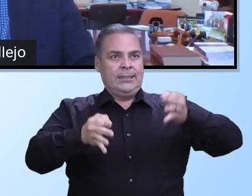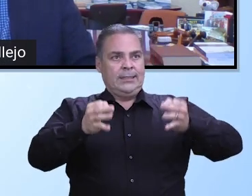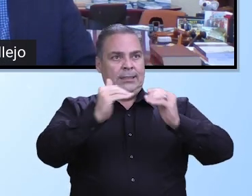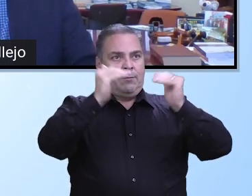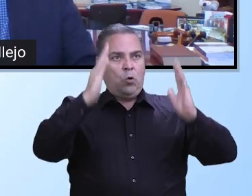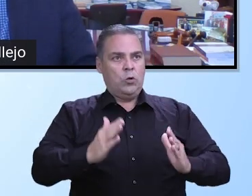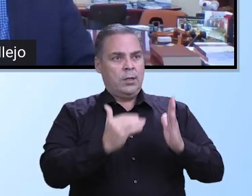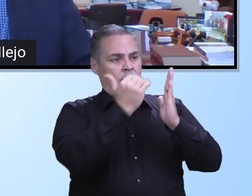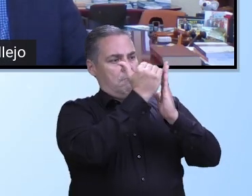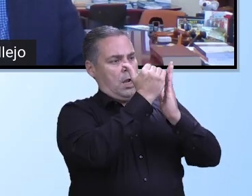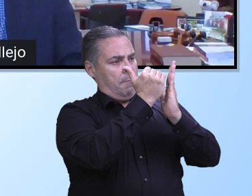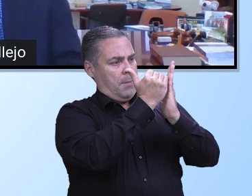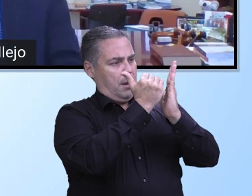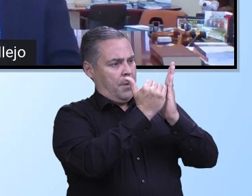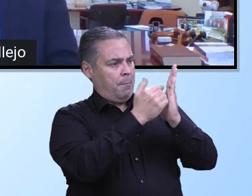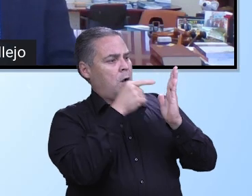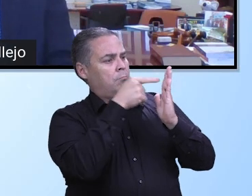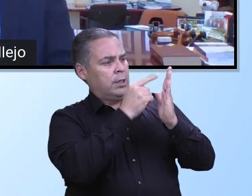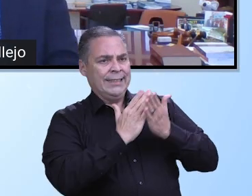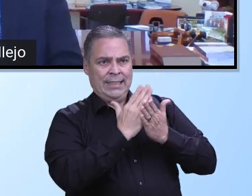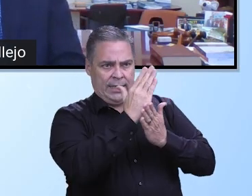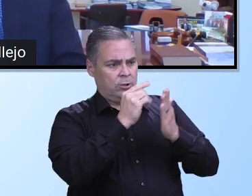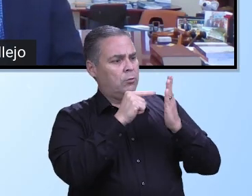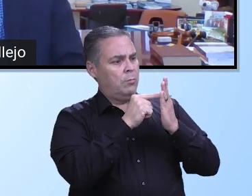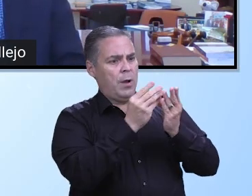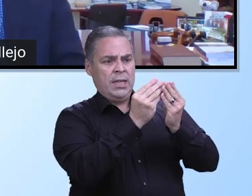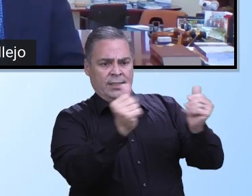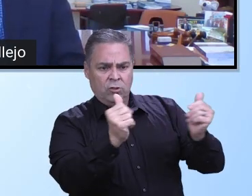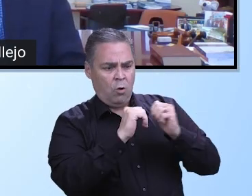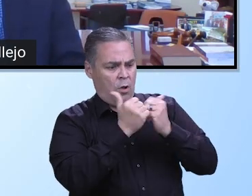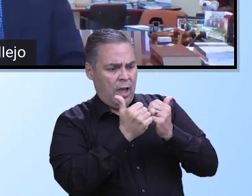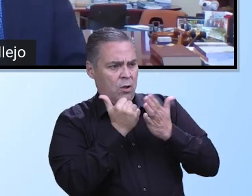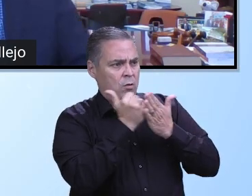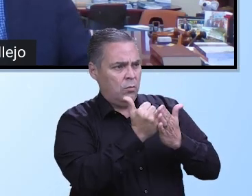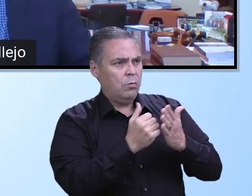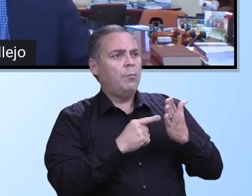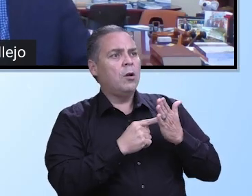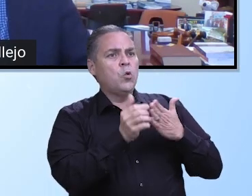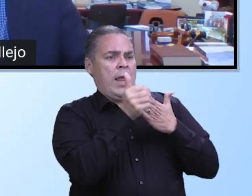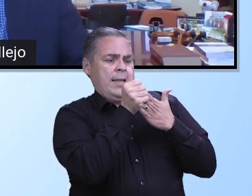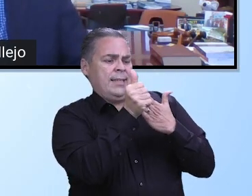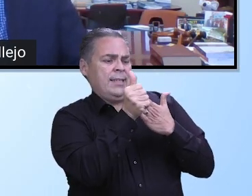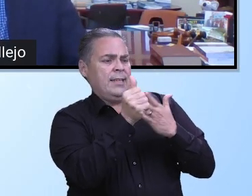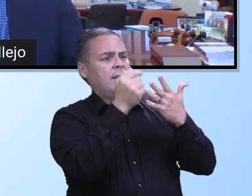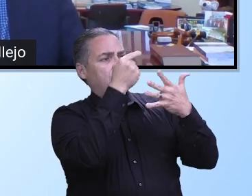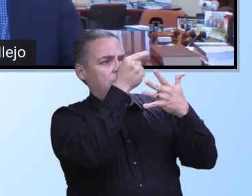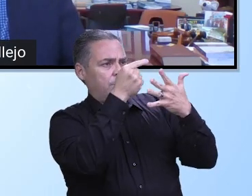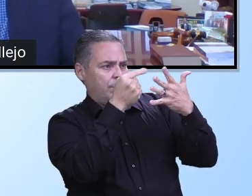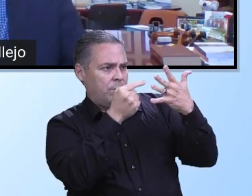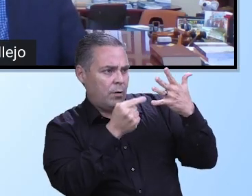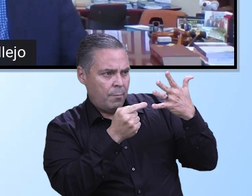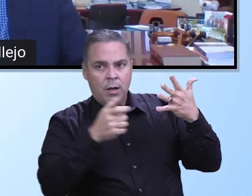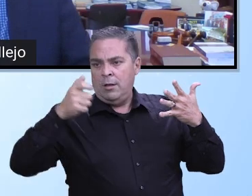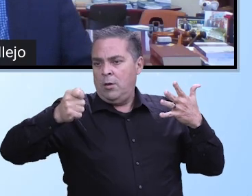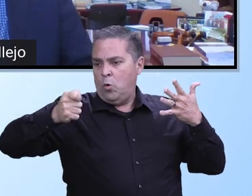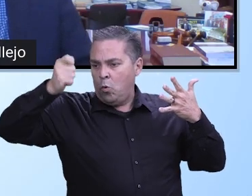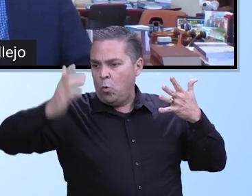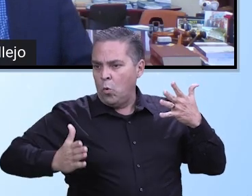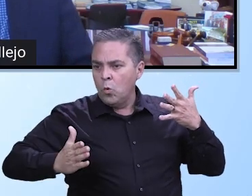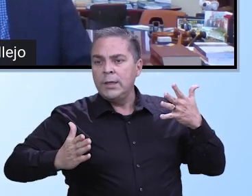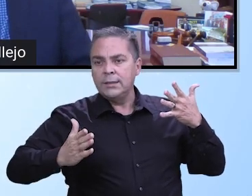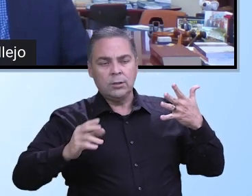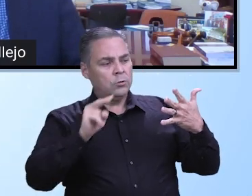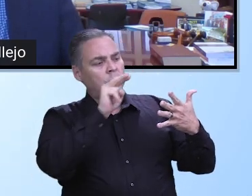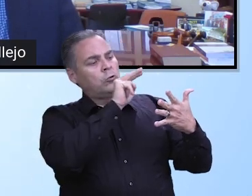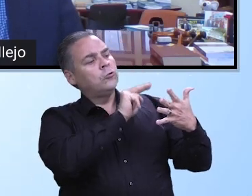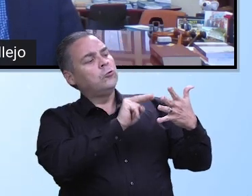cuál es el remedio y también tiene una guía de unos principios fundamentales, ¿verdad? Que los jueces y las juezas tienen que tomar en consideración